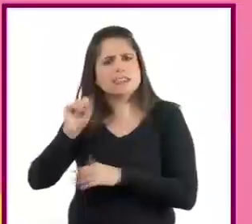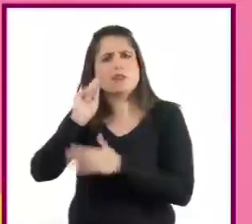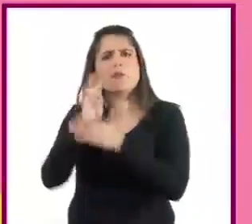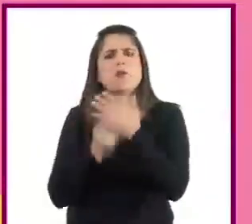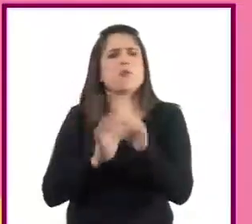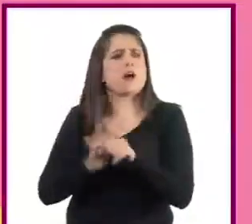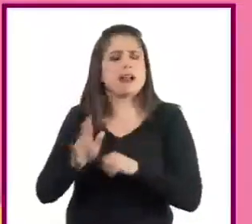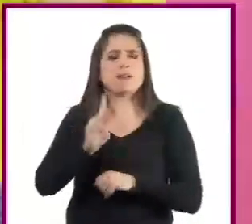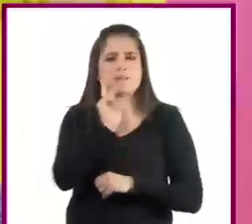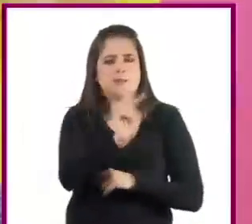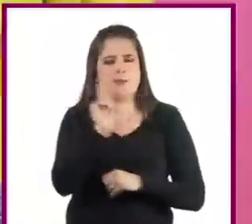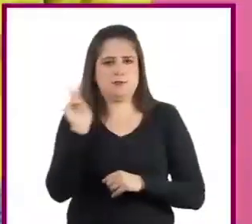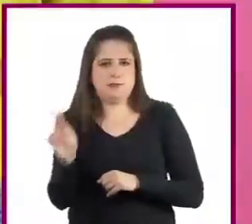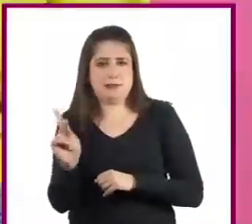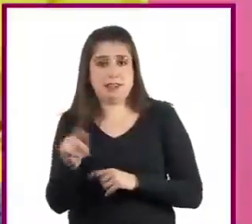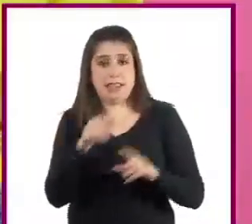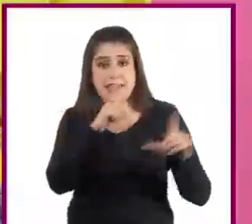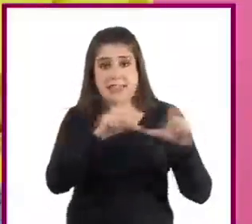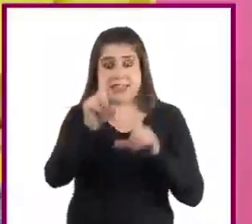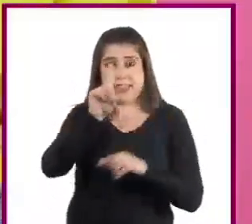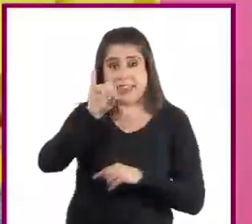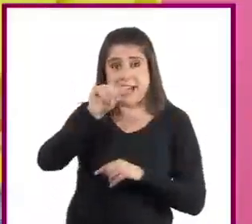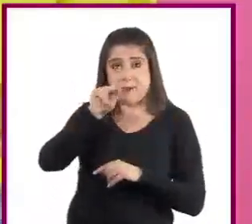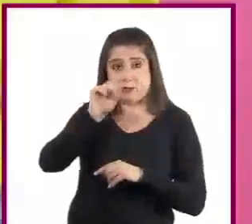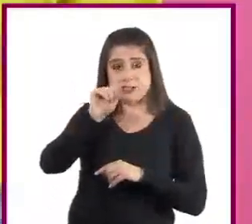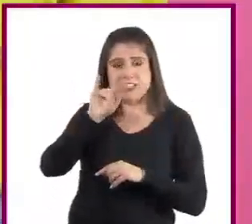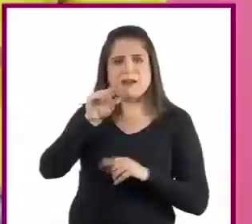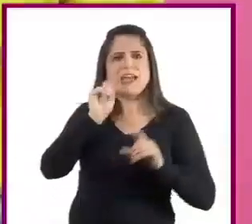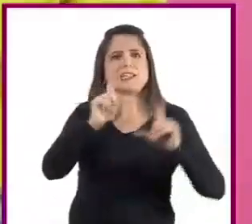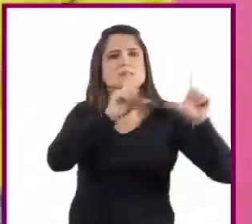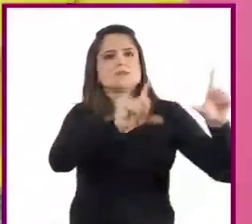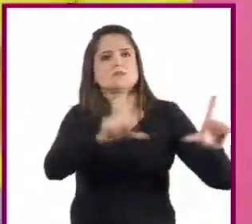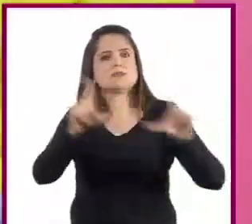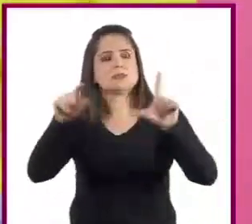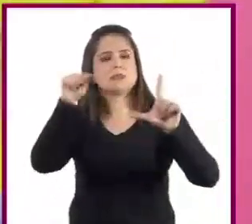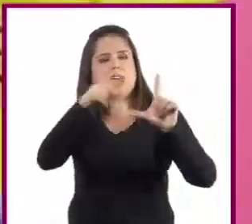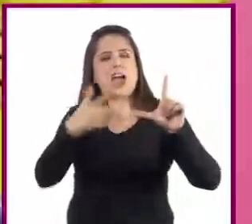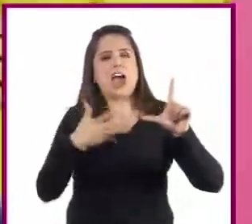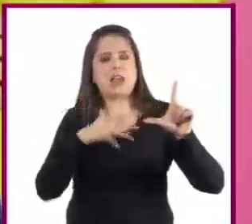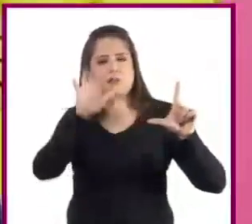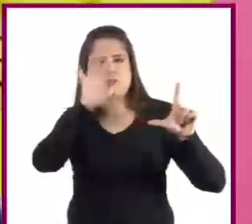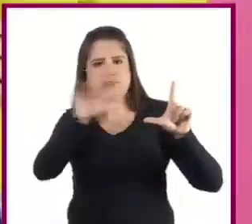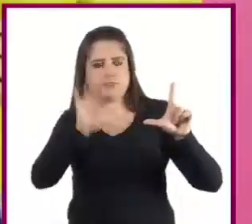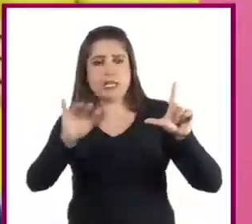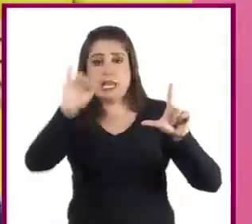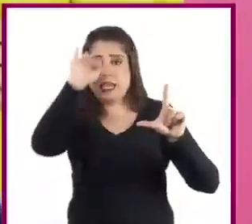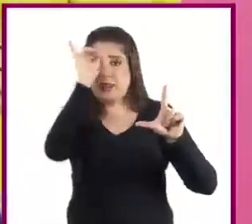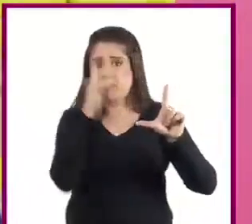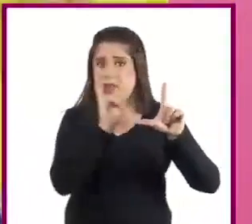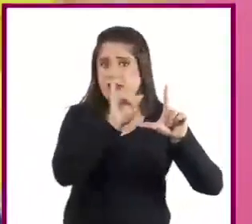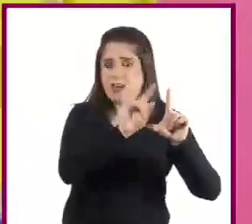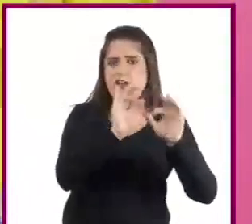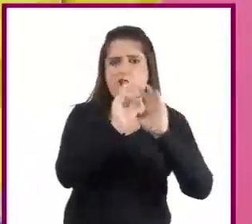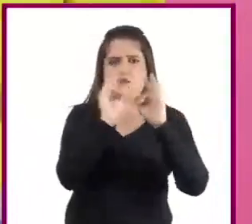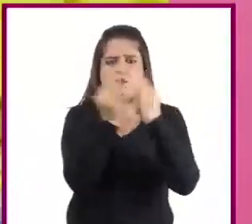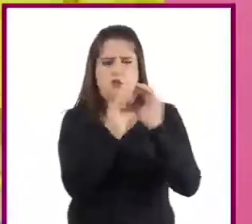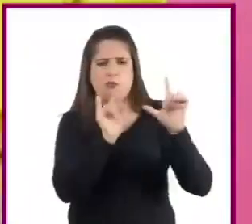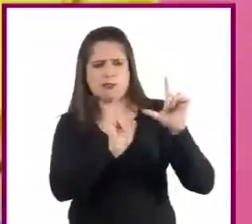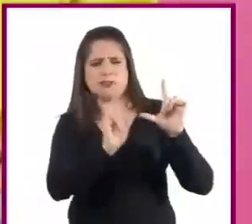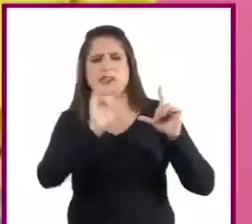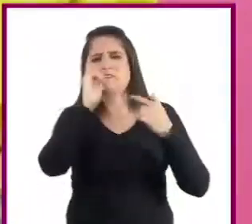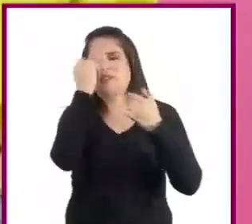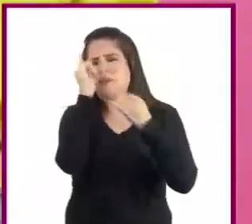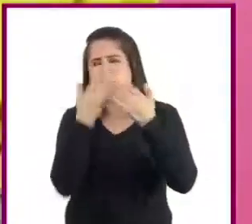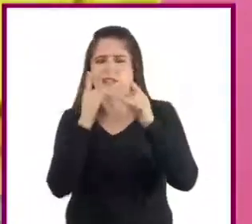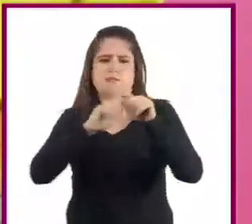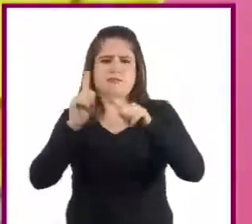el PowerPoint. La diapositiva es una herramienta digital donde se integra texto, imágenes, formas, gráficos y